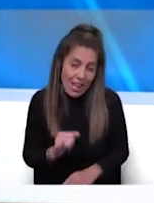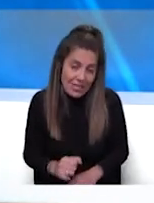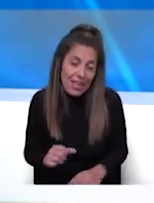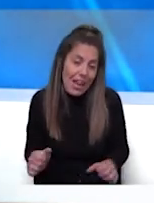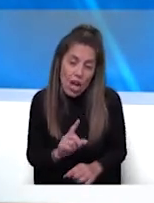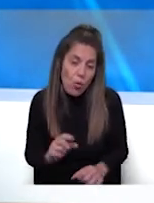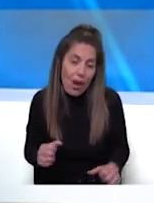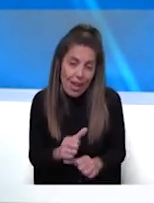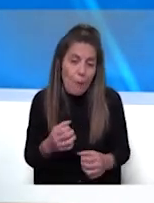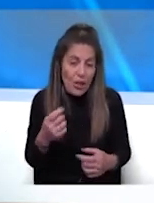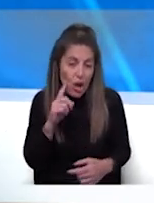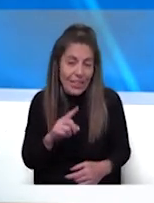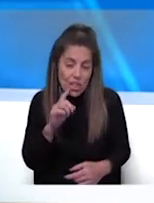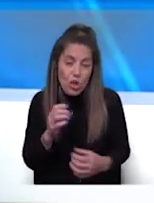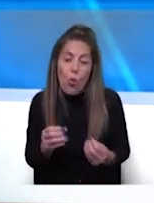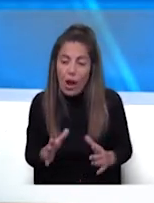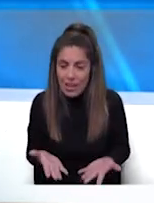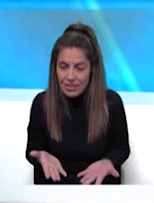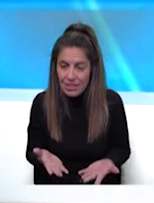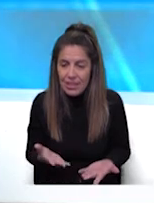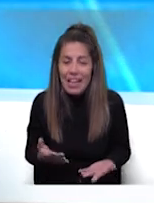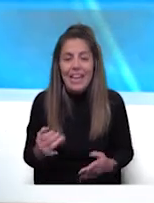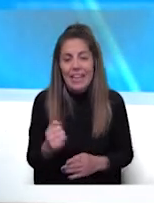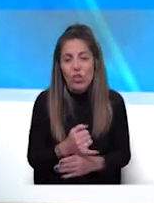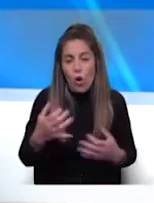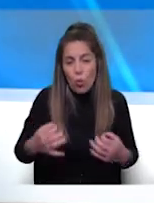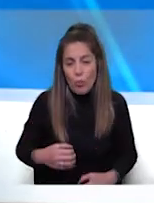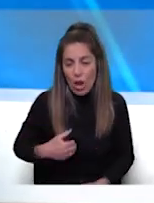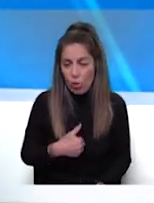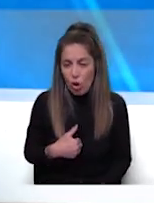hará, pero que la intención es que este organismo cumpla un rol, y